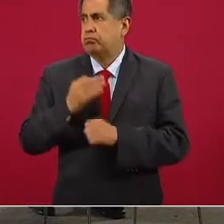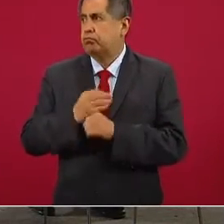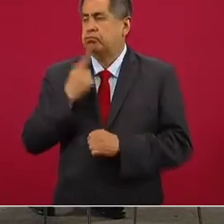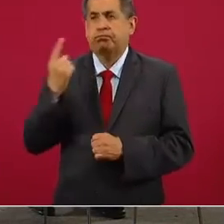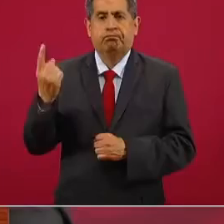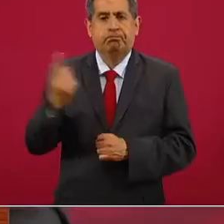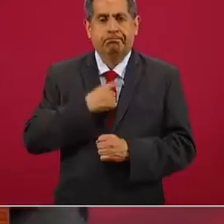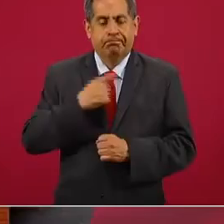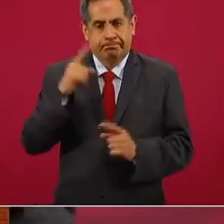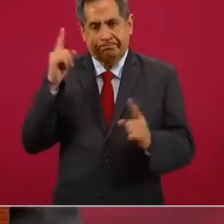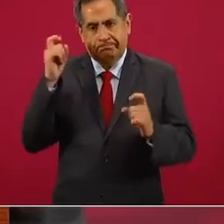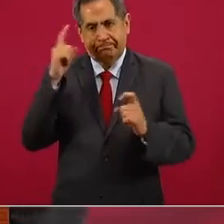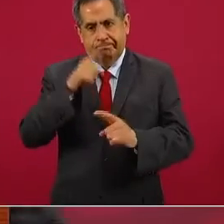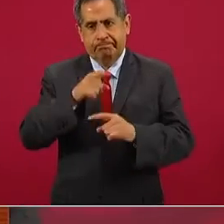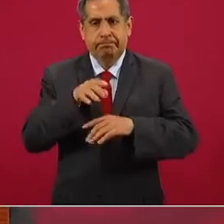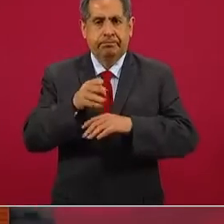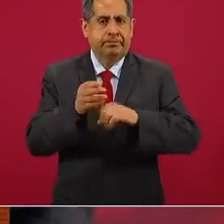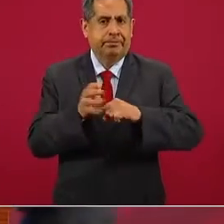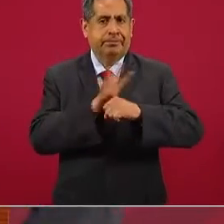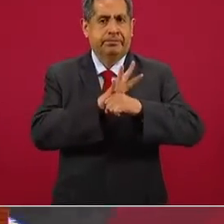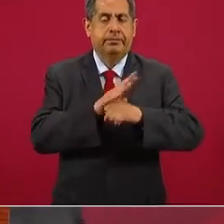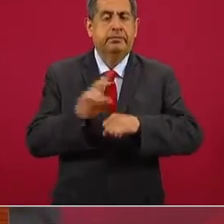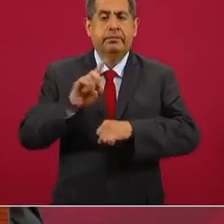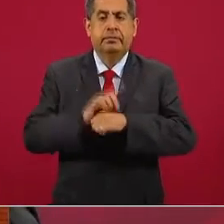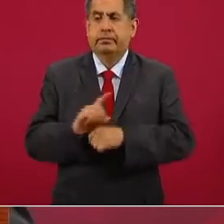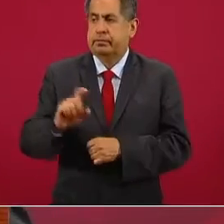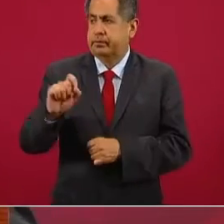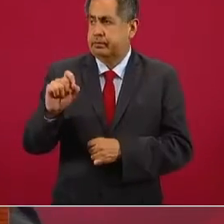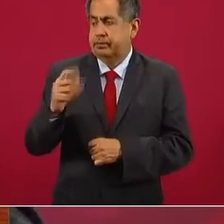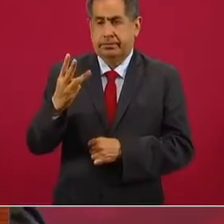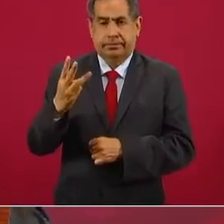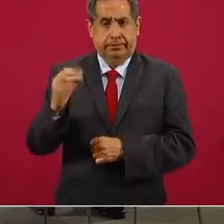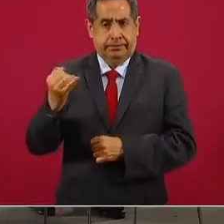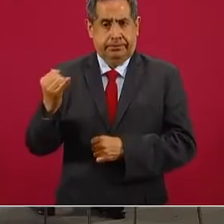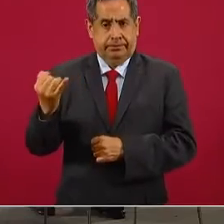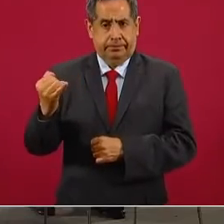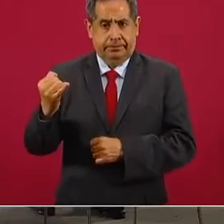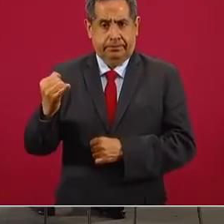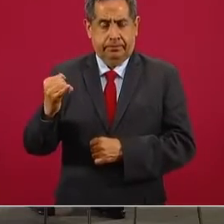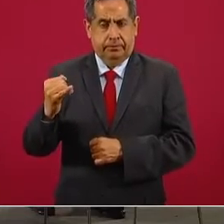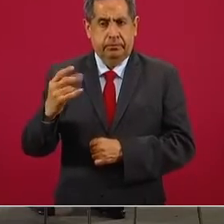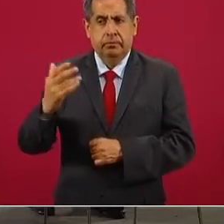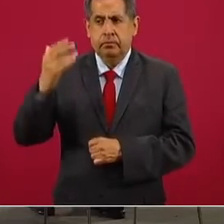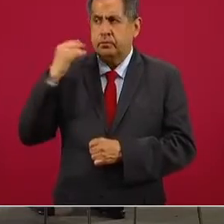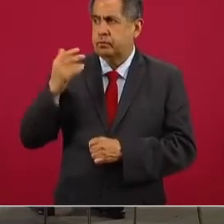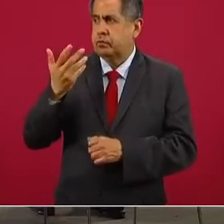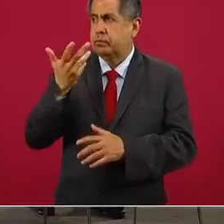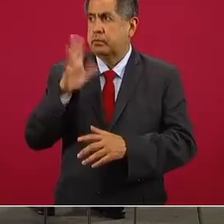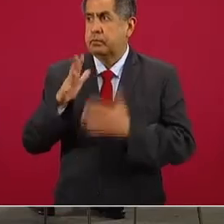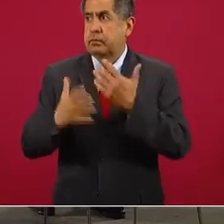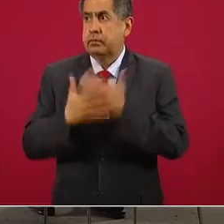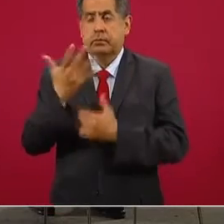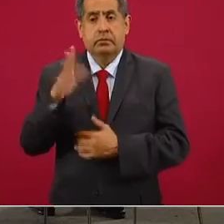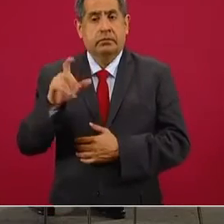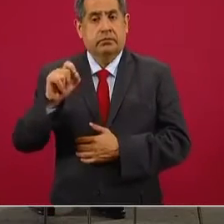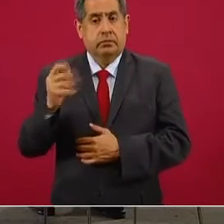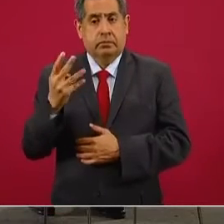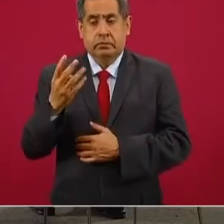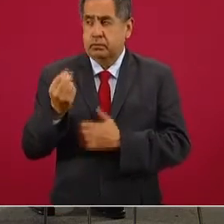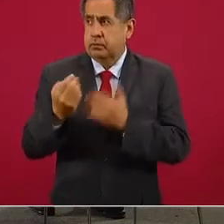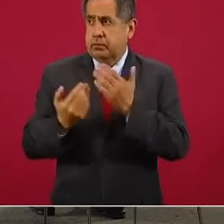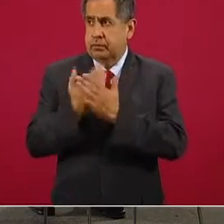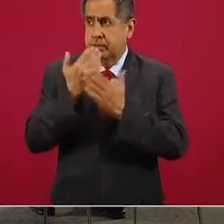que hemos vivido en la pandemia. El 23 de junio pasado a las 10:29 de la